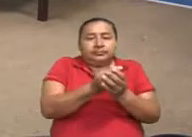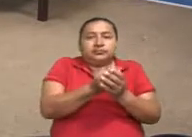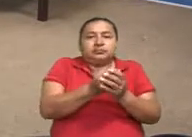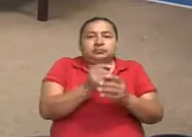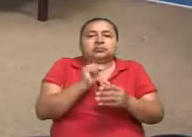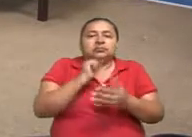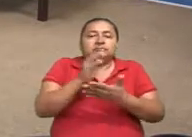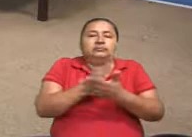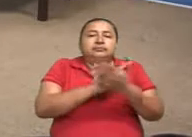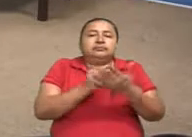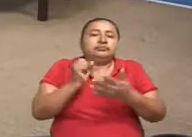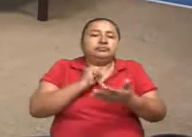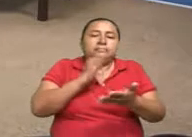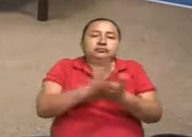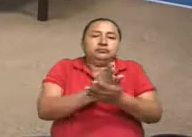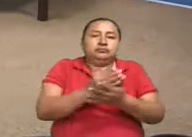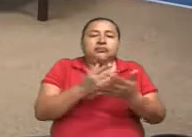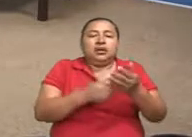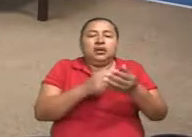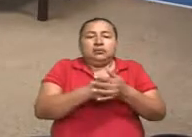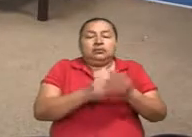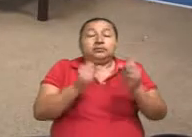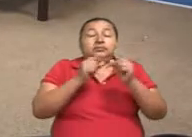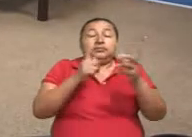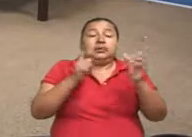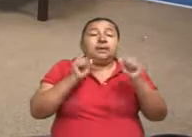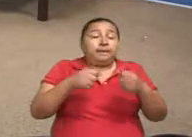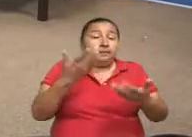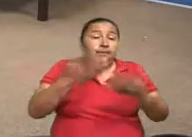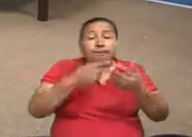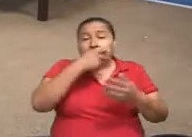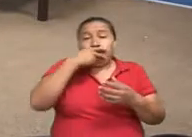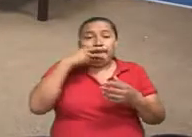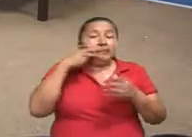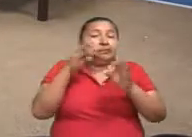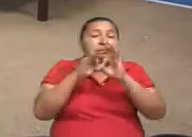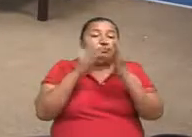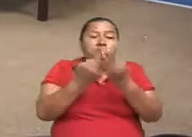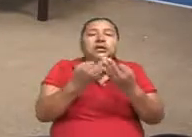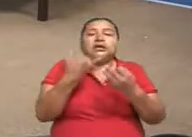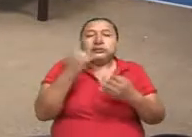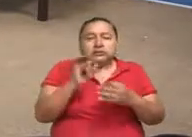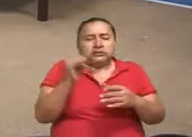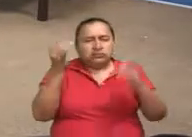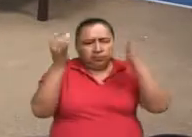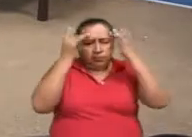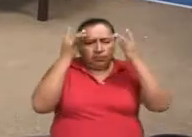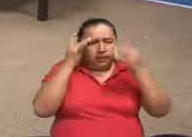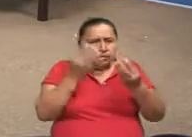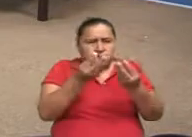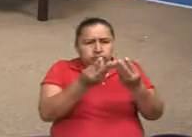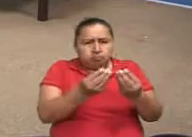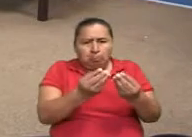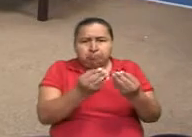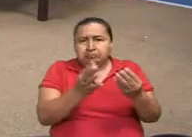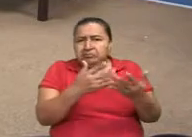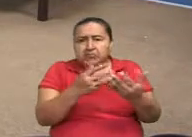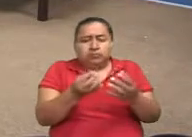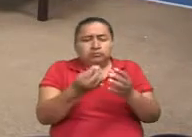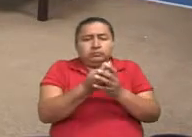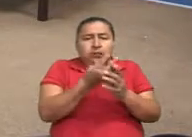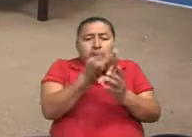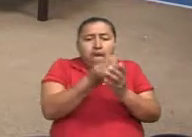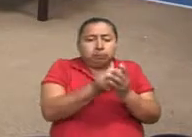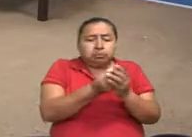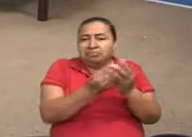no es algo que se va a quedar ahí. Sí. O sea, los padres de familia obviamente se van a preocupar porque no nació normal, si se